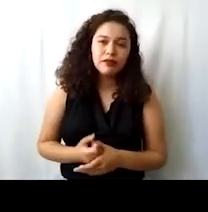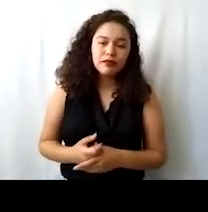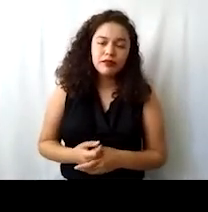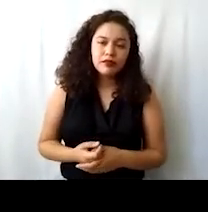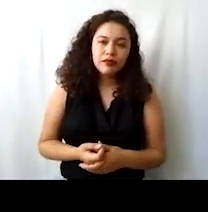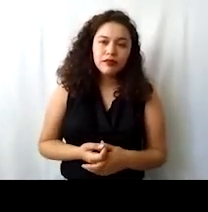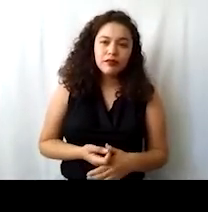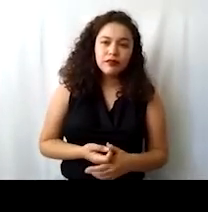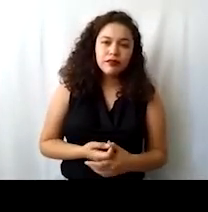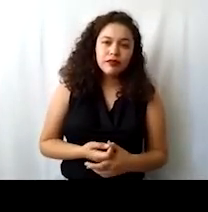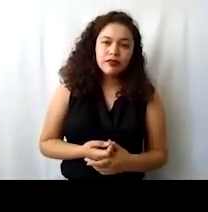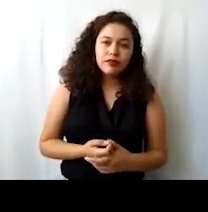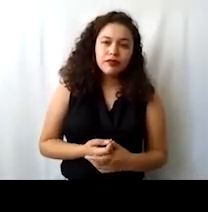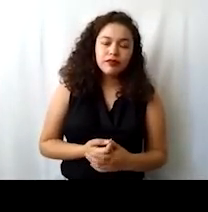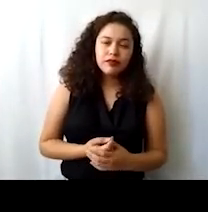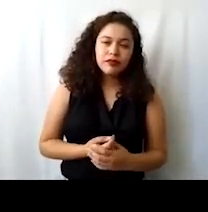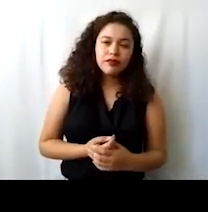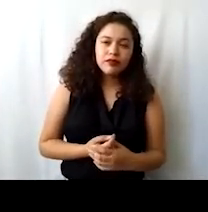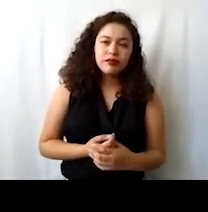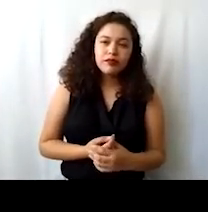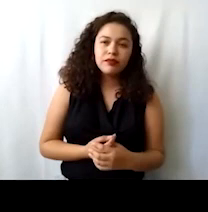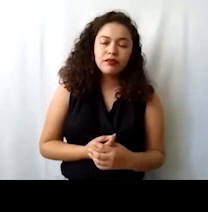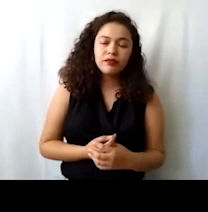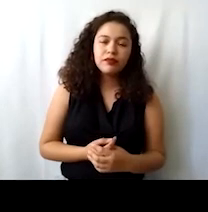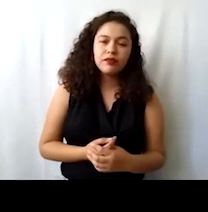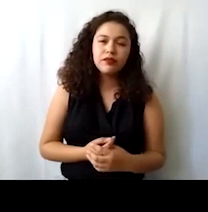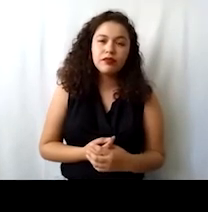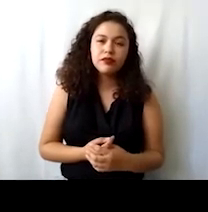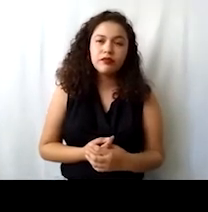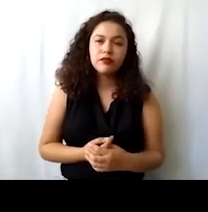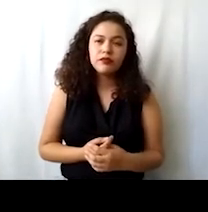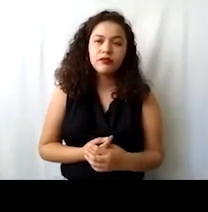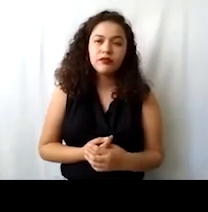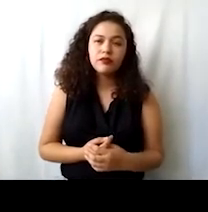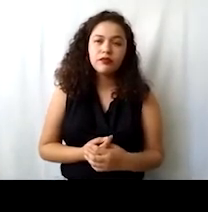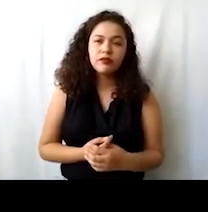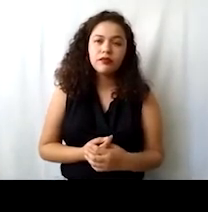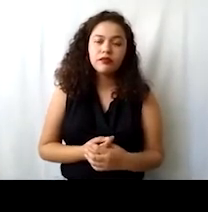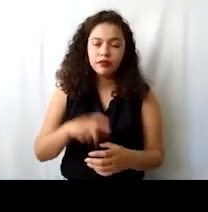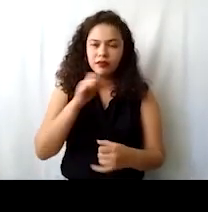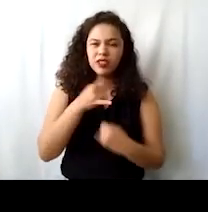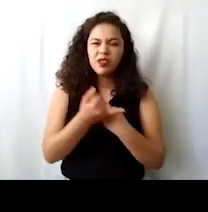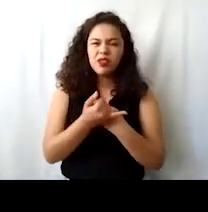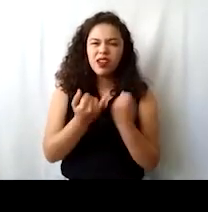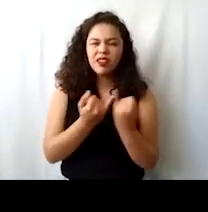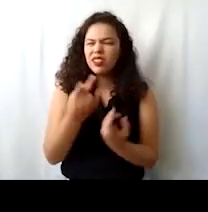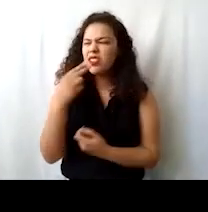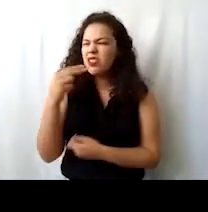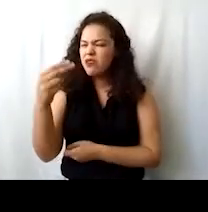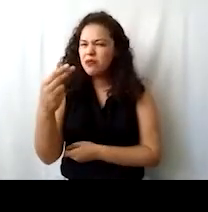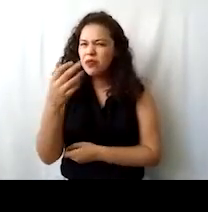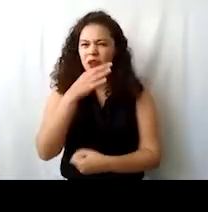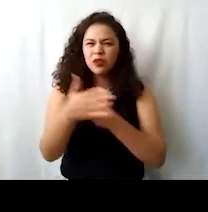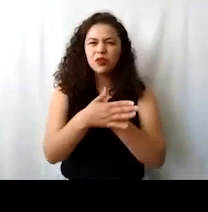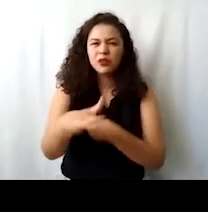Inclusive el uso de, ¿cómo se le llaman? Bueno, con el uso de suelo, pues